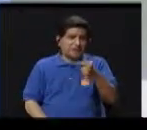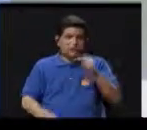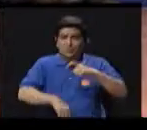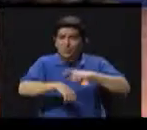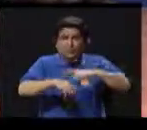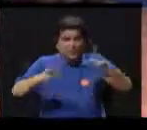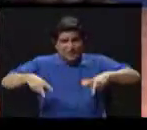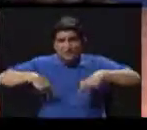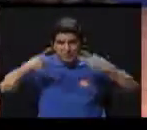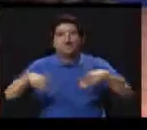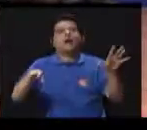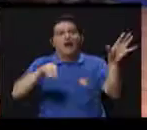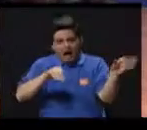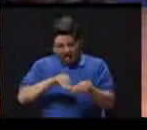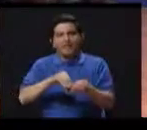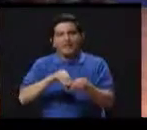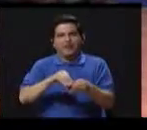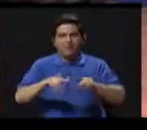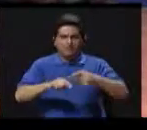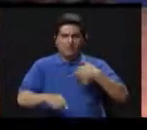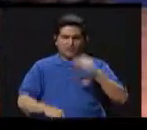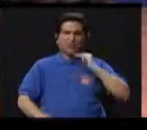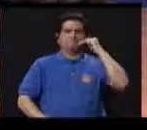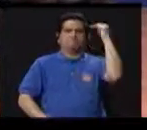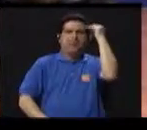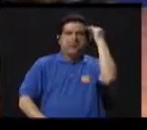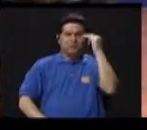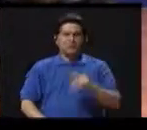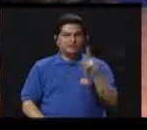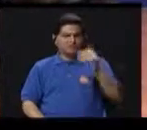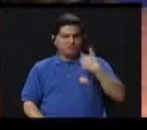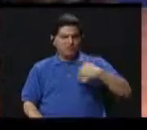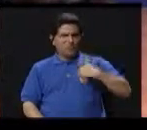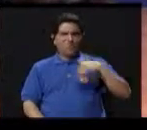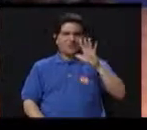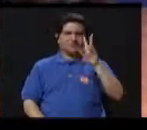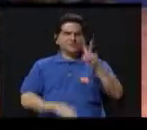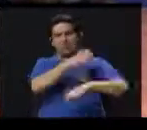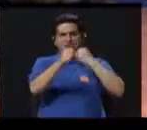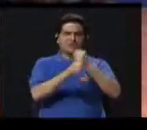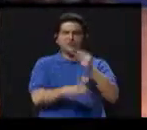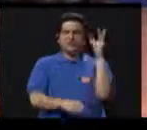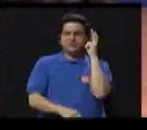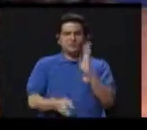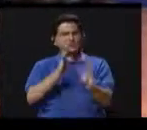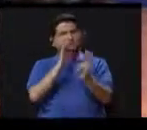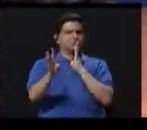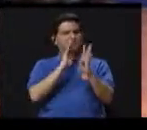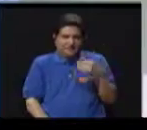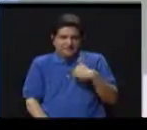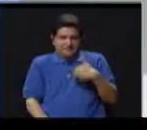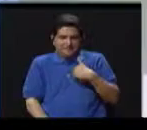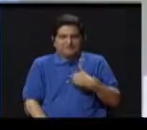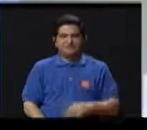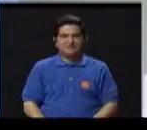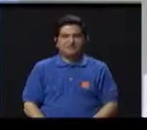su corta vida, además. Sí, además, pero tiene la madurez de un señor de 52 años y lo escuchan